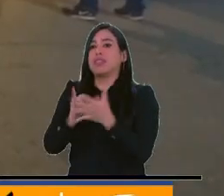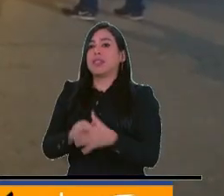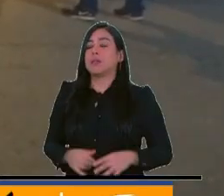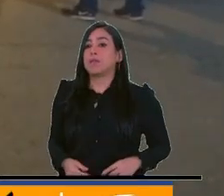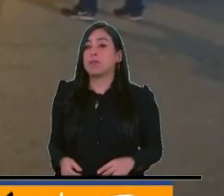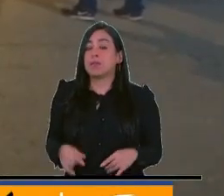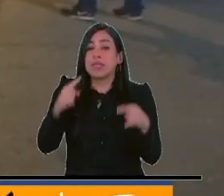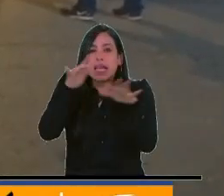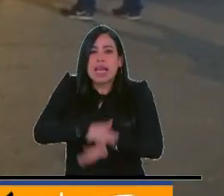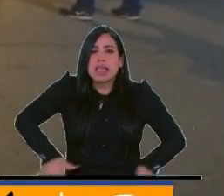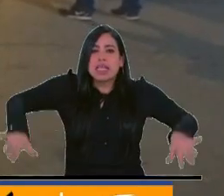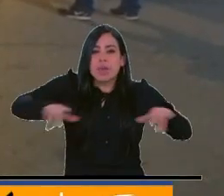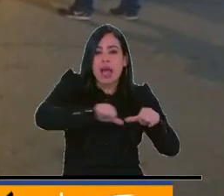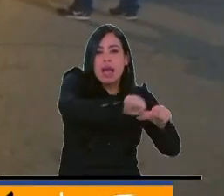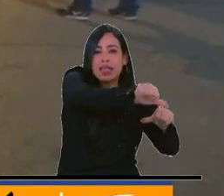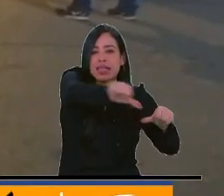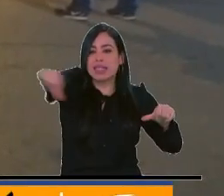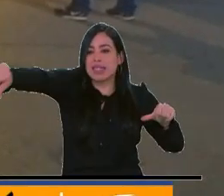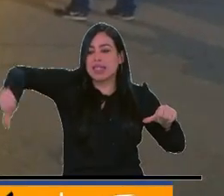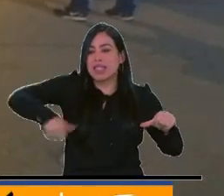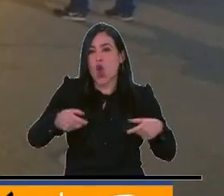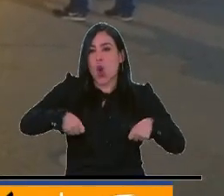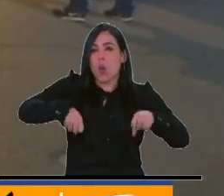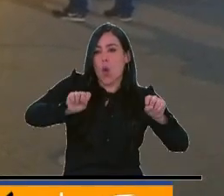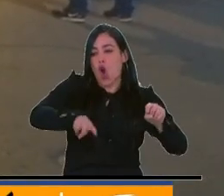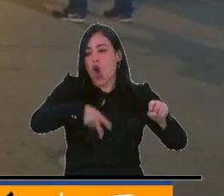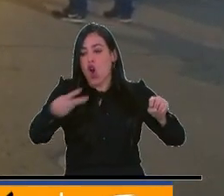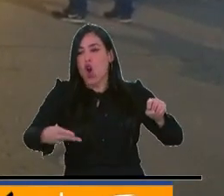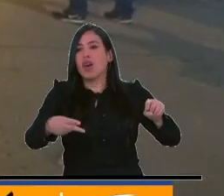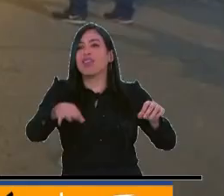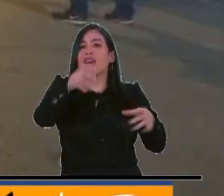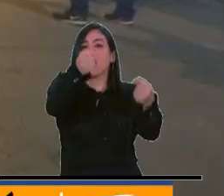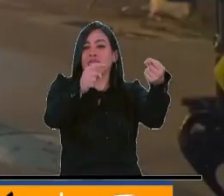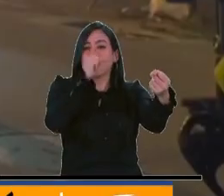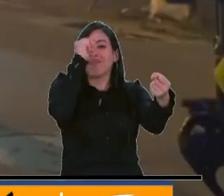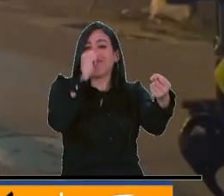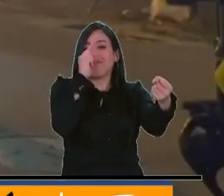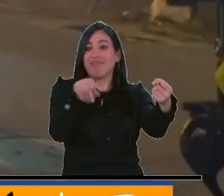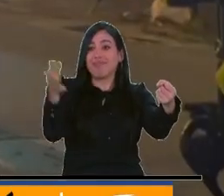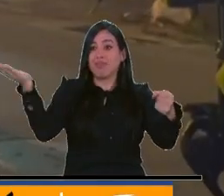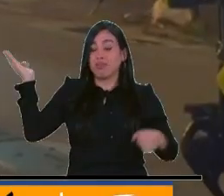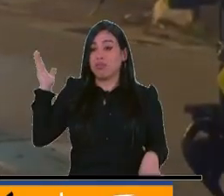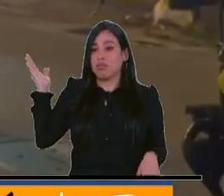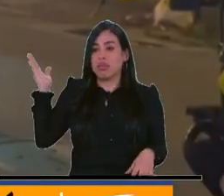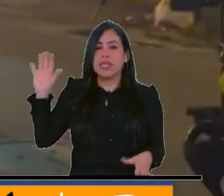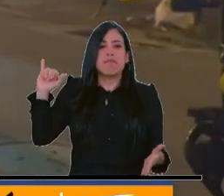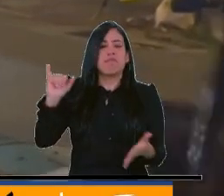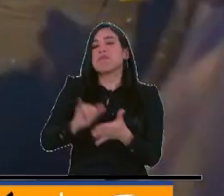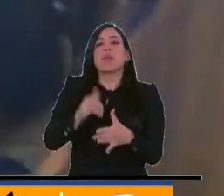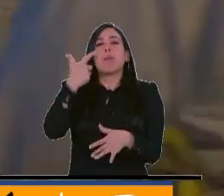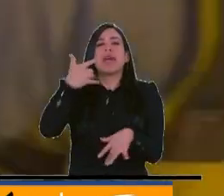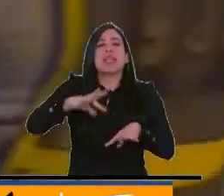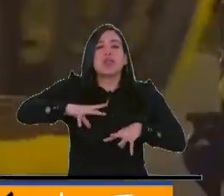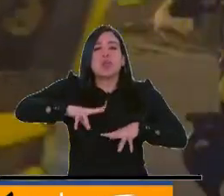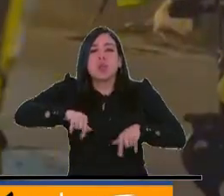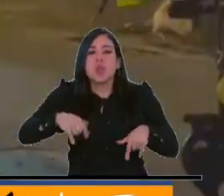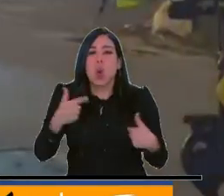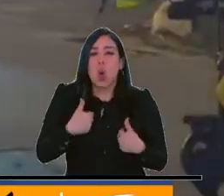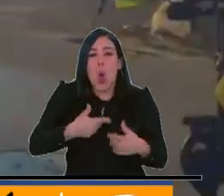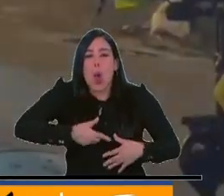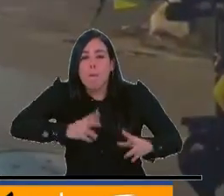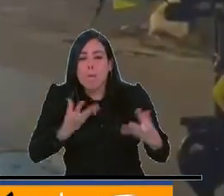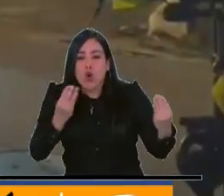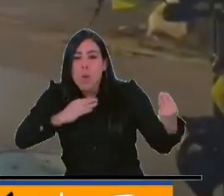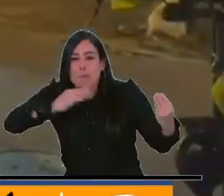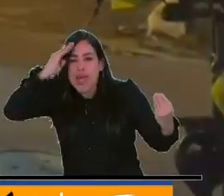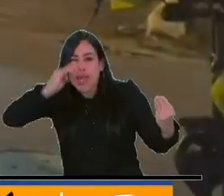La escena del perímetro acordonado, la moto caída y el vehículo de alta gama de fondo no es otra que la de un intento más fallido de fleteo en